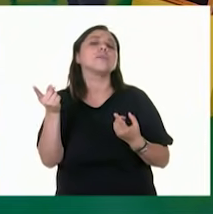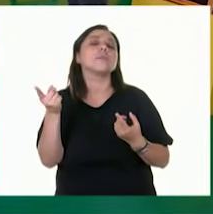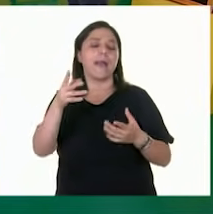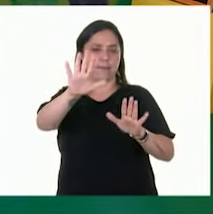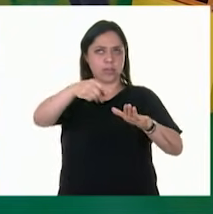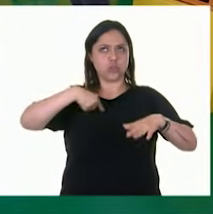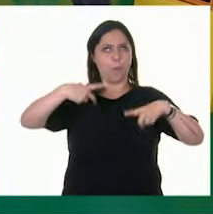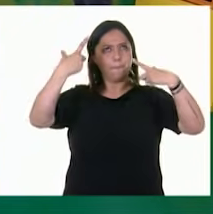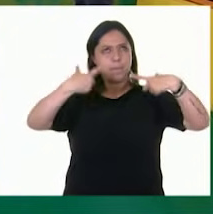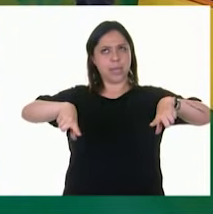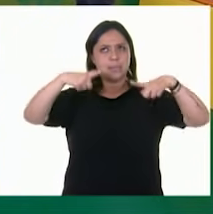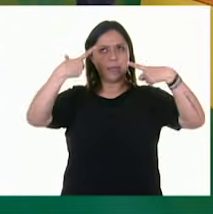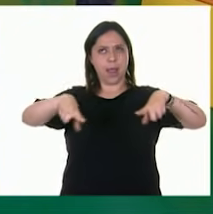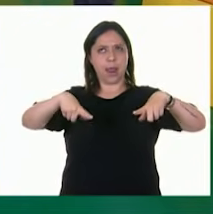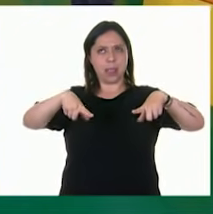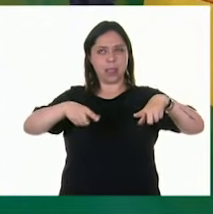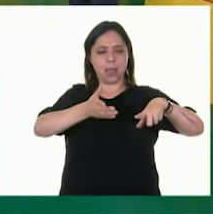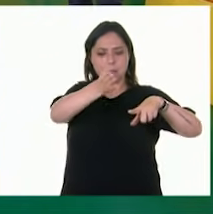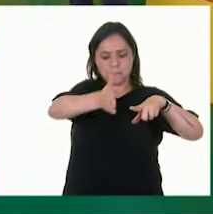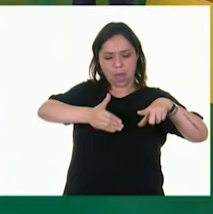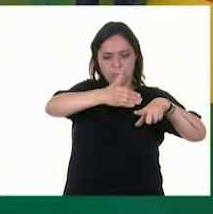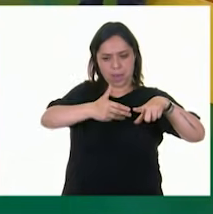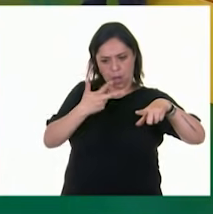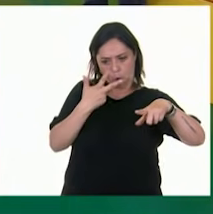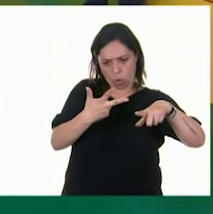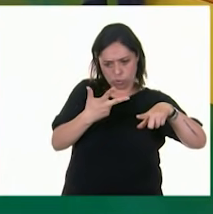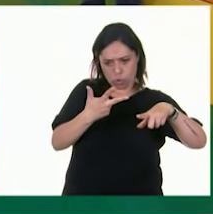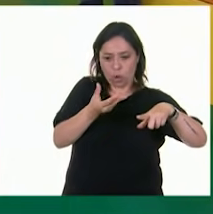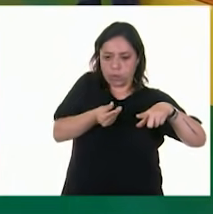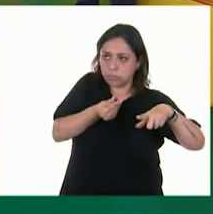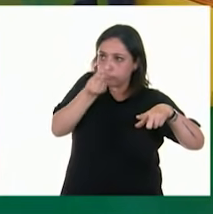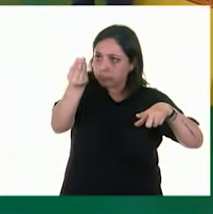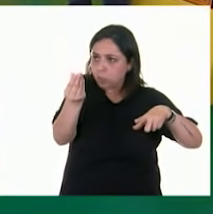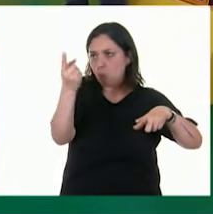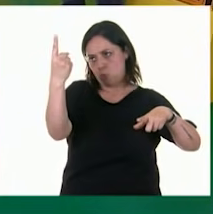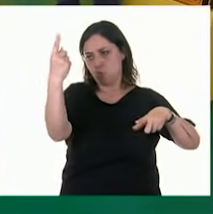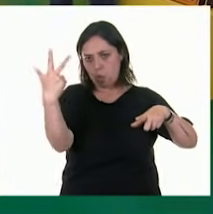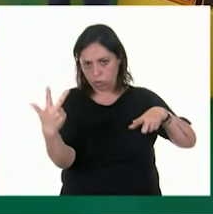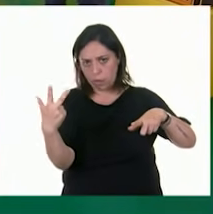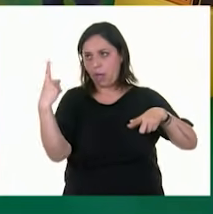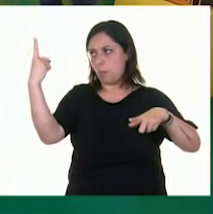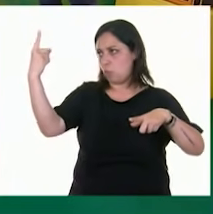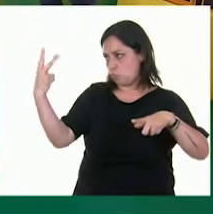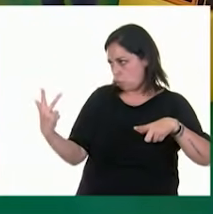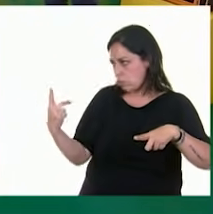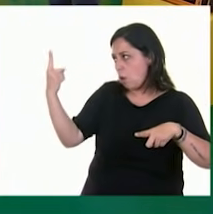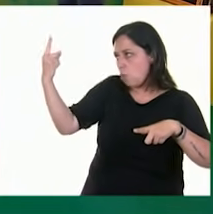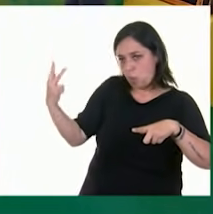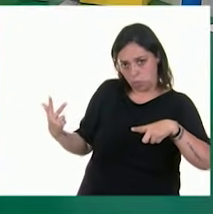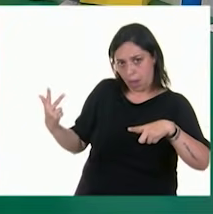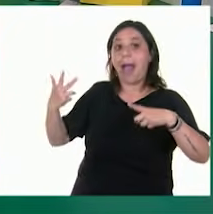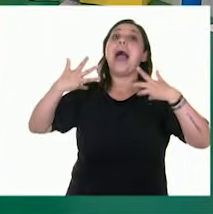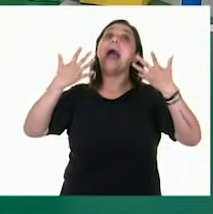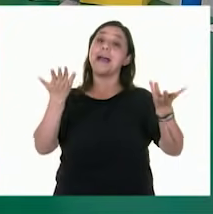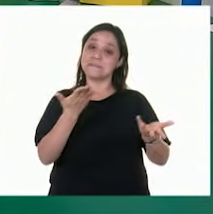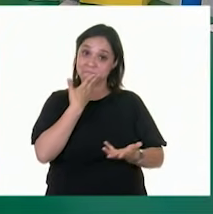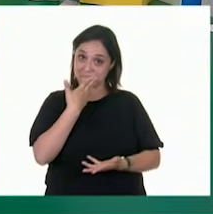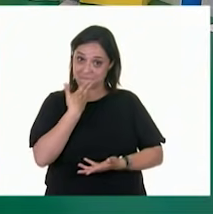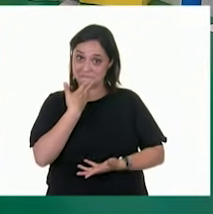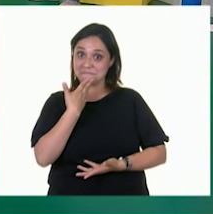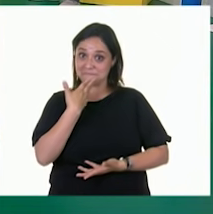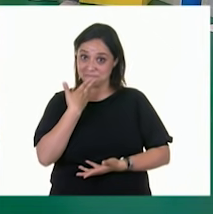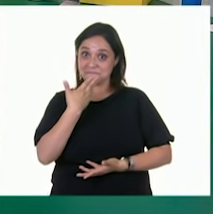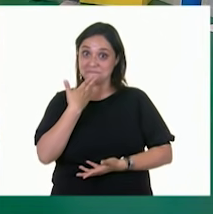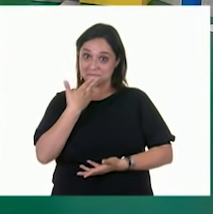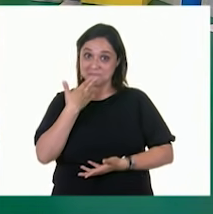vi 7 pedazos y yo. Exacto, son 8. Entonces, 8. A cada uno le tocó 1/8. 1/8, muy bien. ¡Ay! Y ya me cortaste